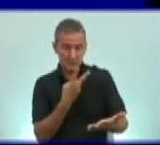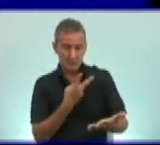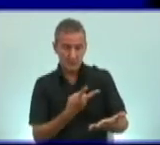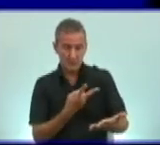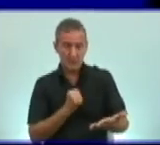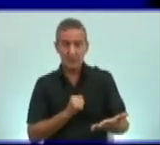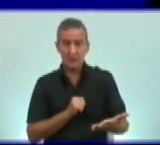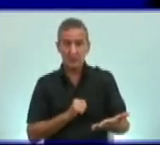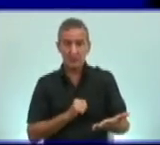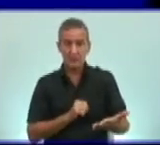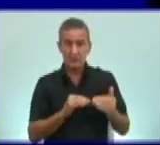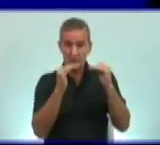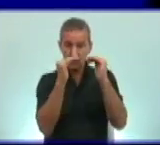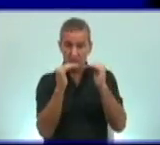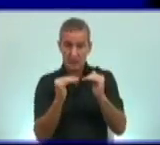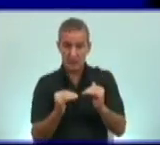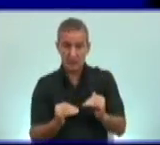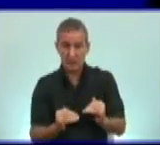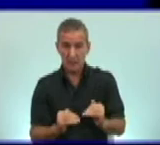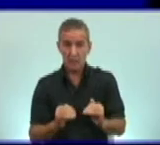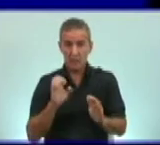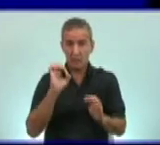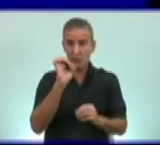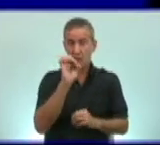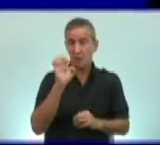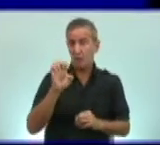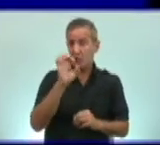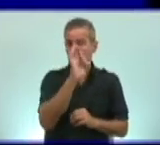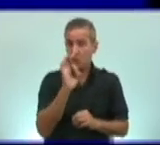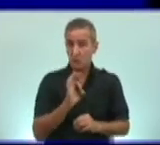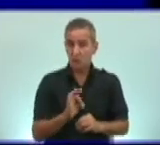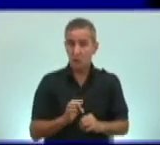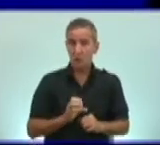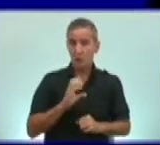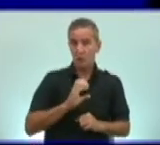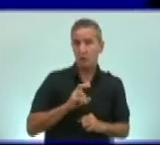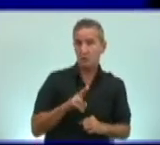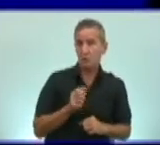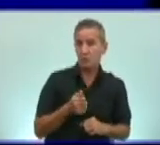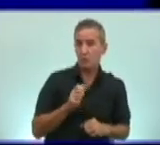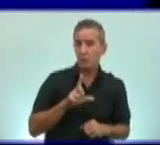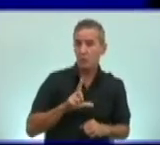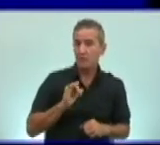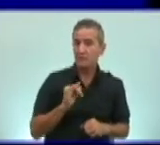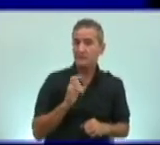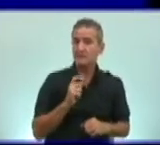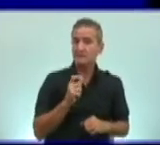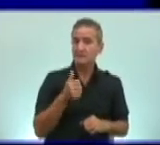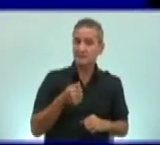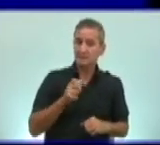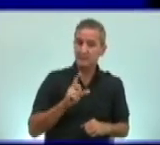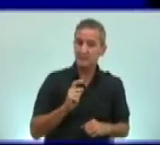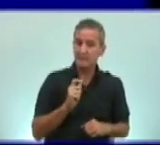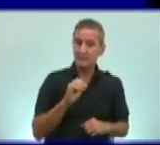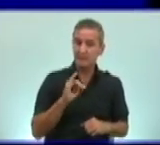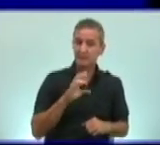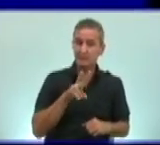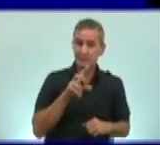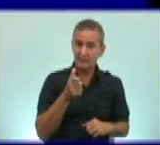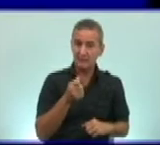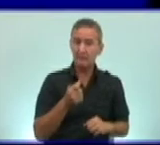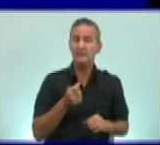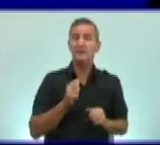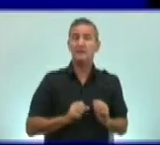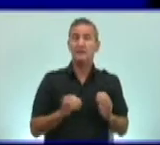que clasificar los electrolitos de forma cualitativa en fuertes y débiles, y además si estos